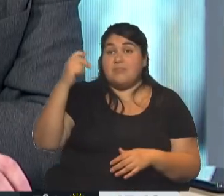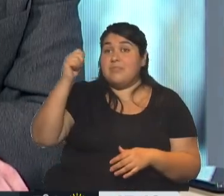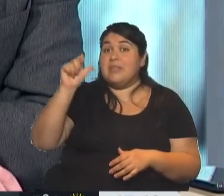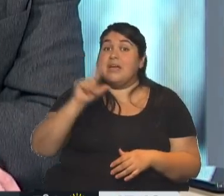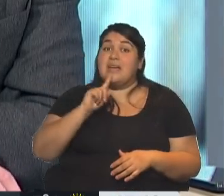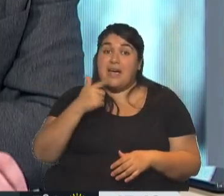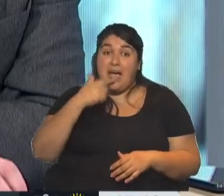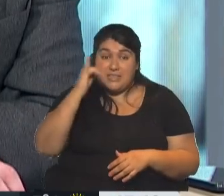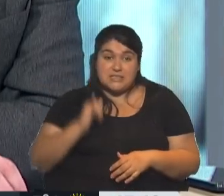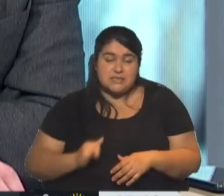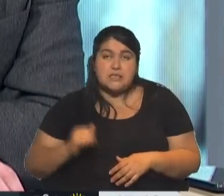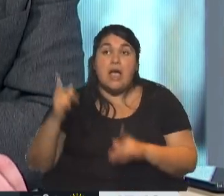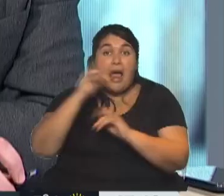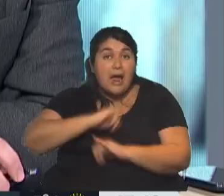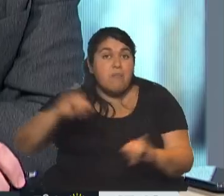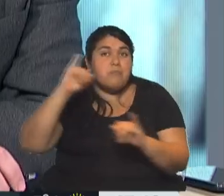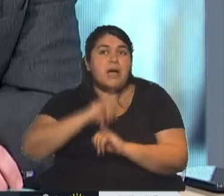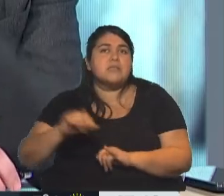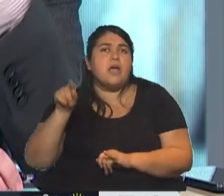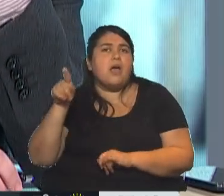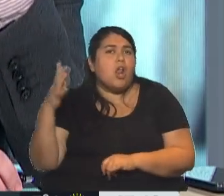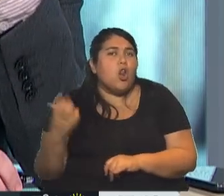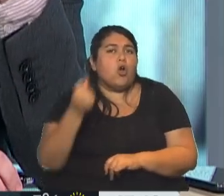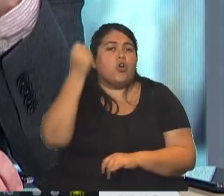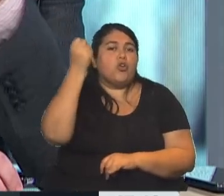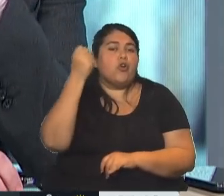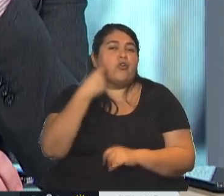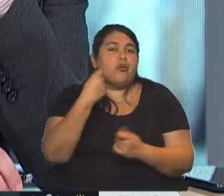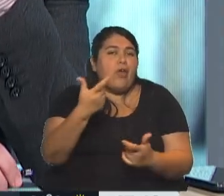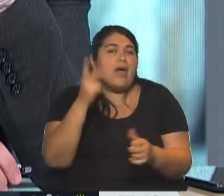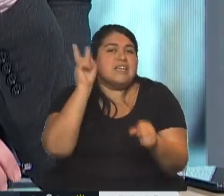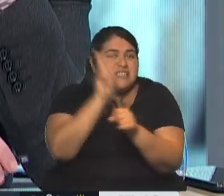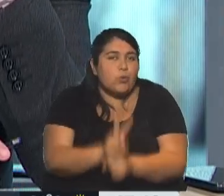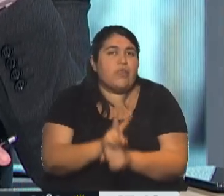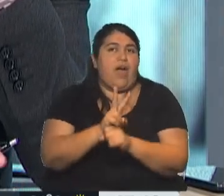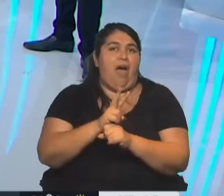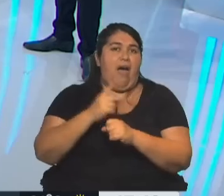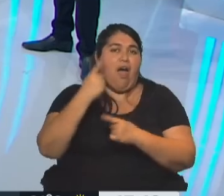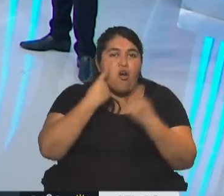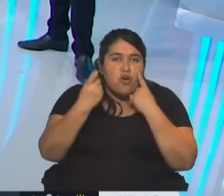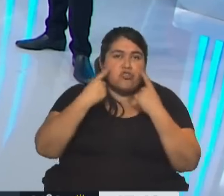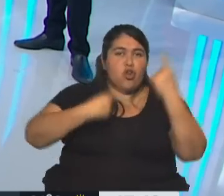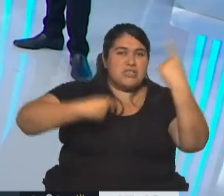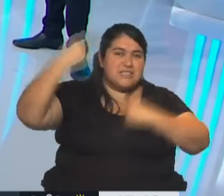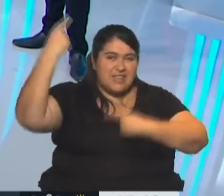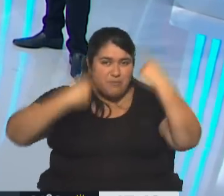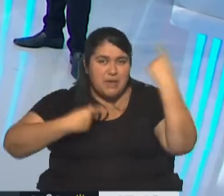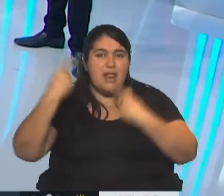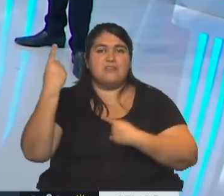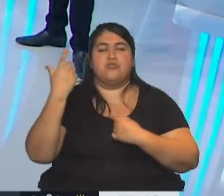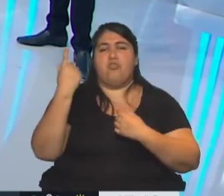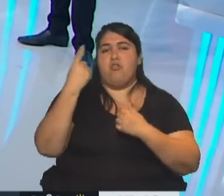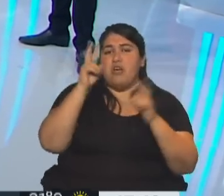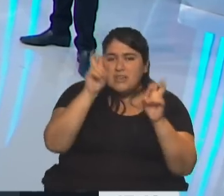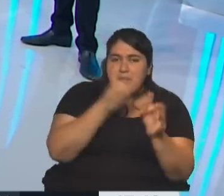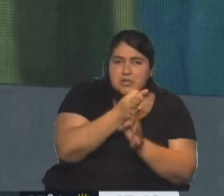su campaña lo que logró fue justamente, como veíamos ahí, seguridad, migración, cuestiones que justamente las del estallido social tenían que ver con